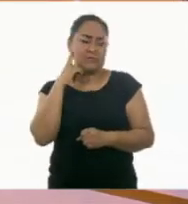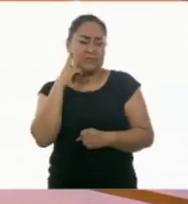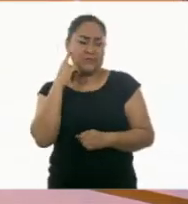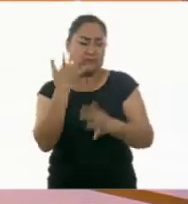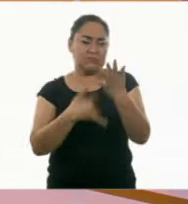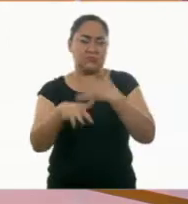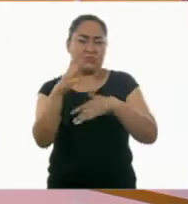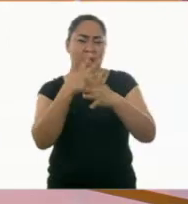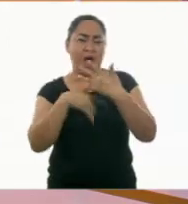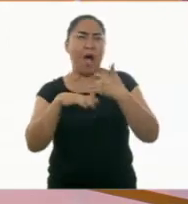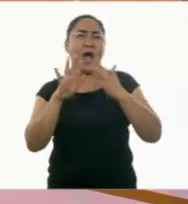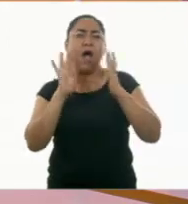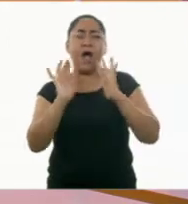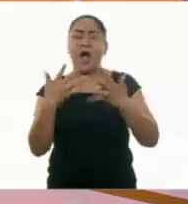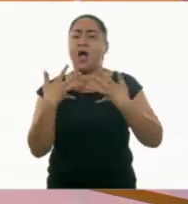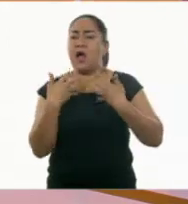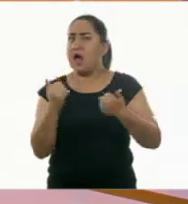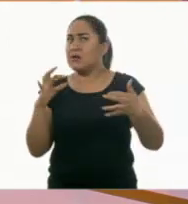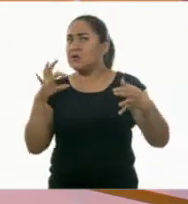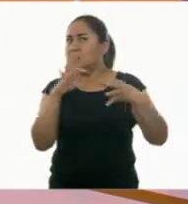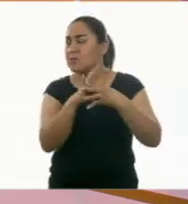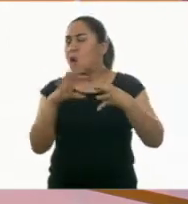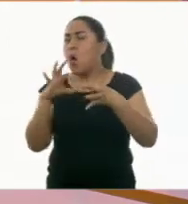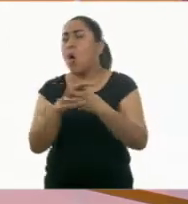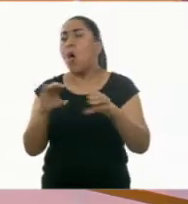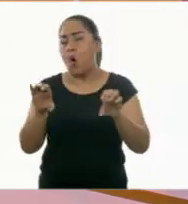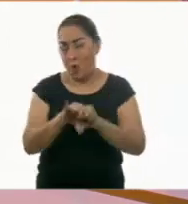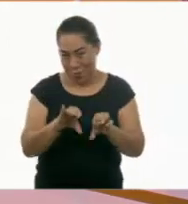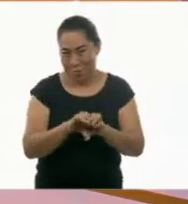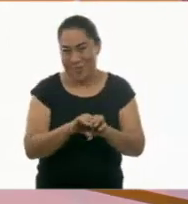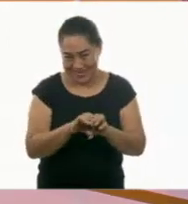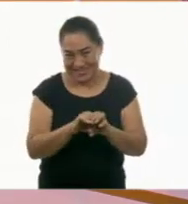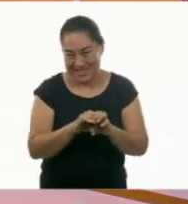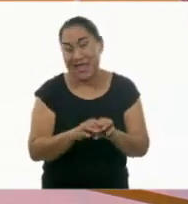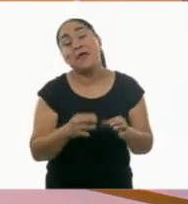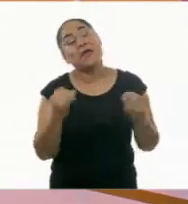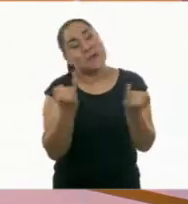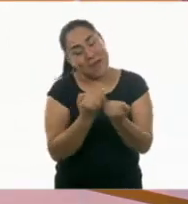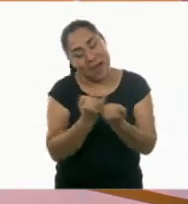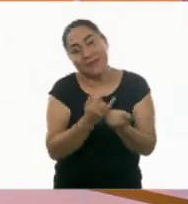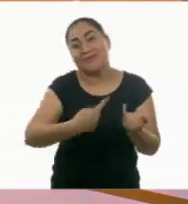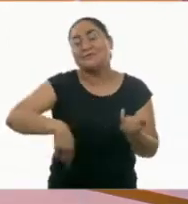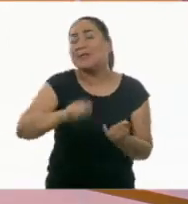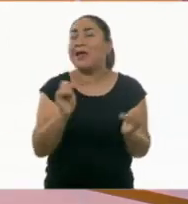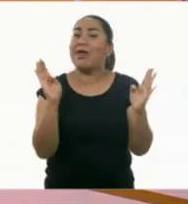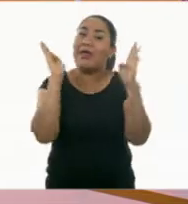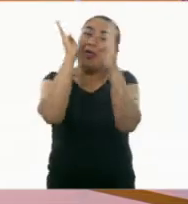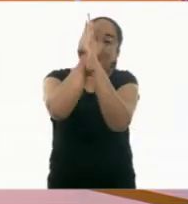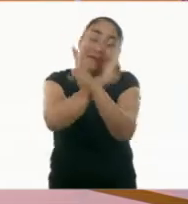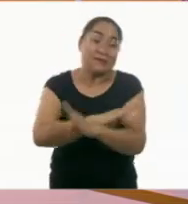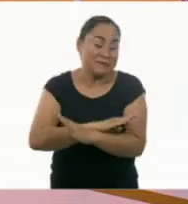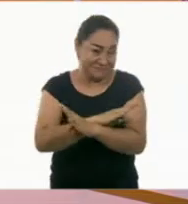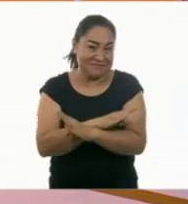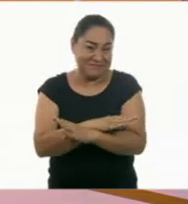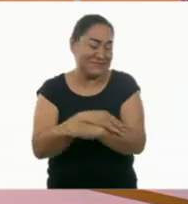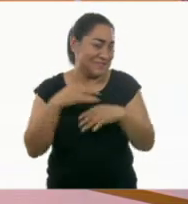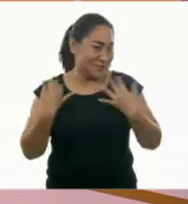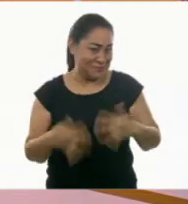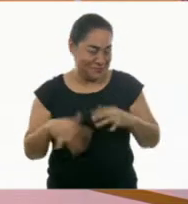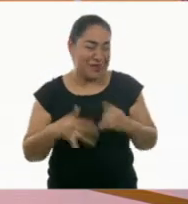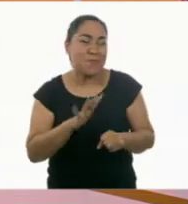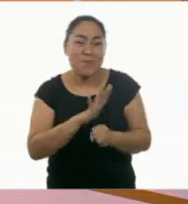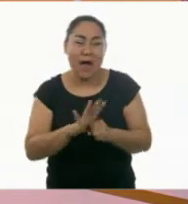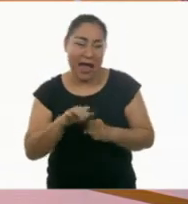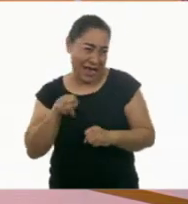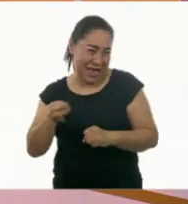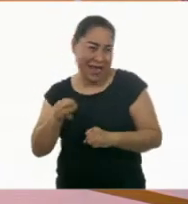esa letra de esa canción. Y pues bueno, obviamente nos divertimos muchísimo con esta canción que